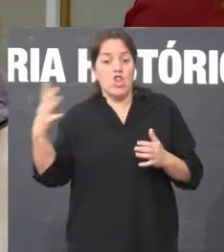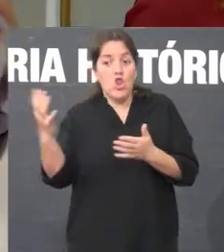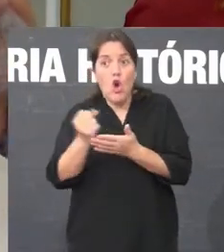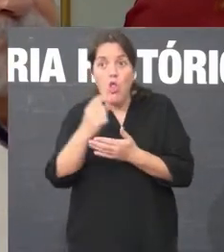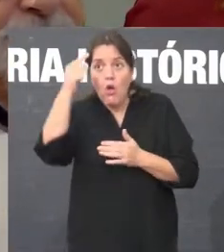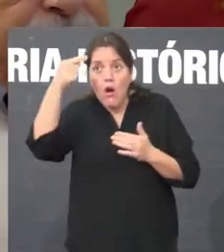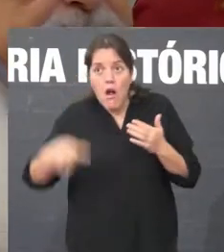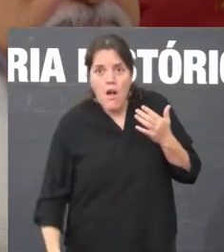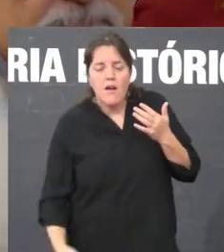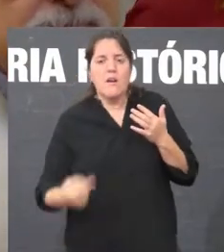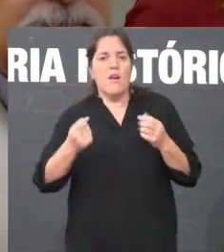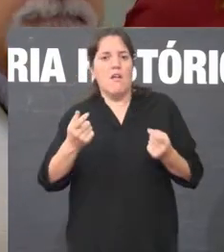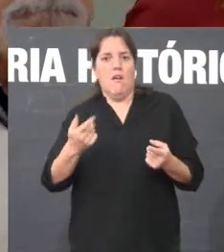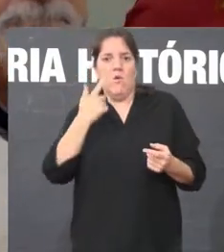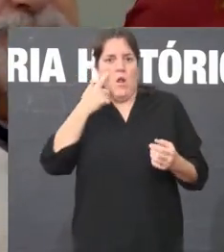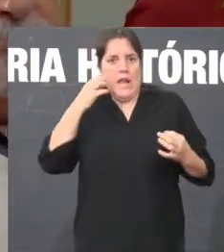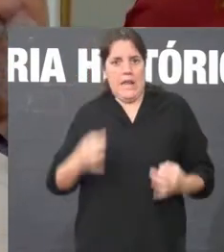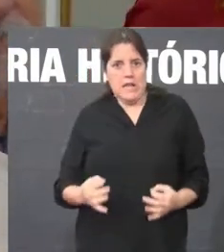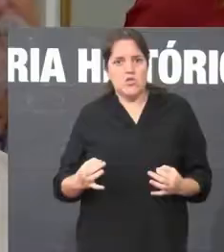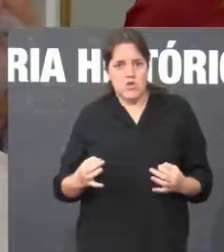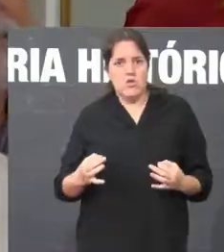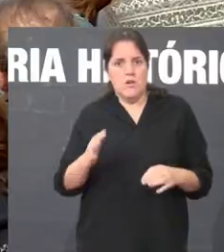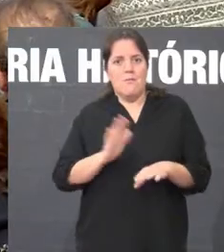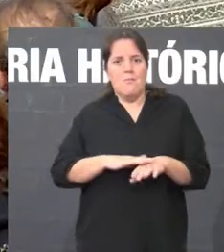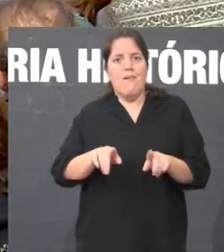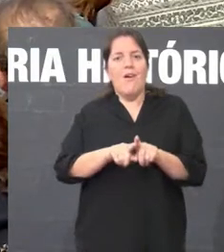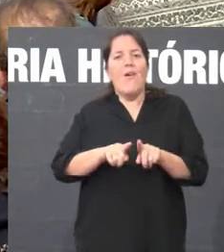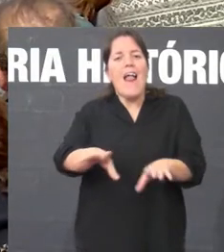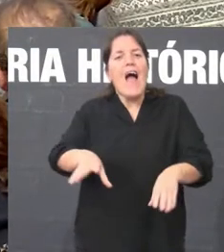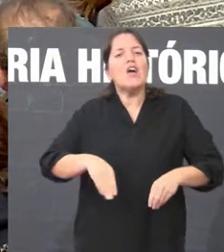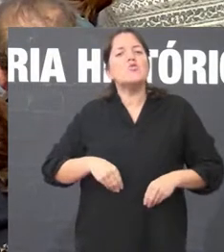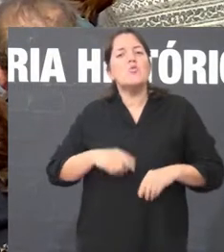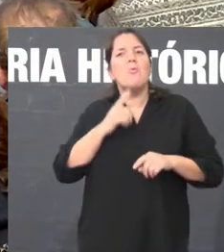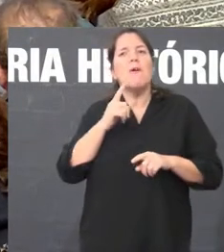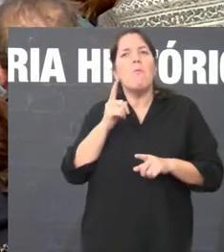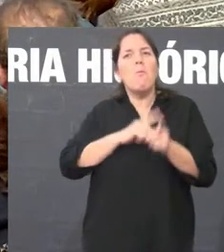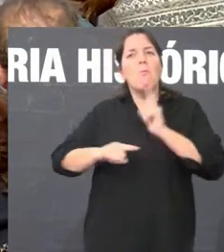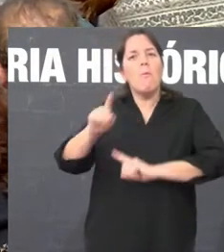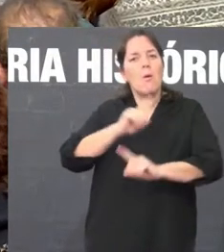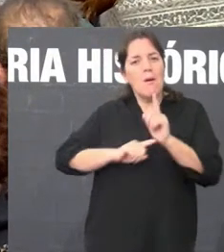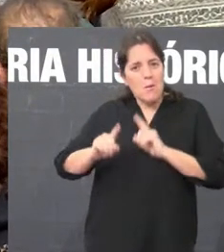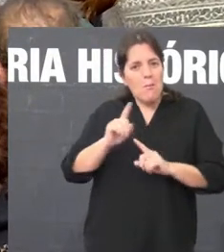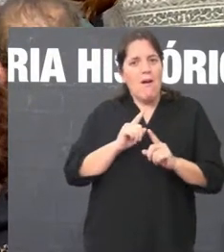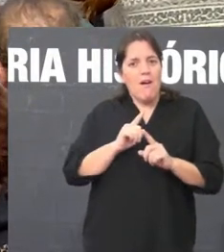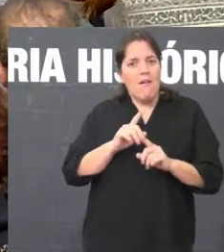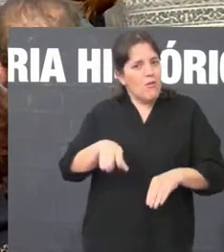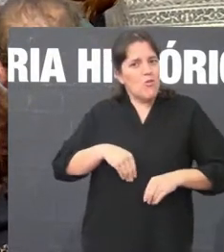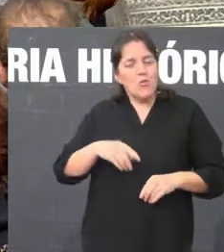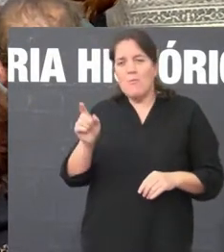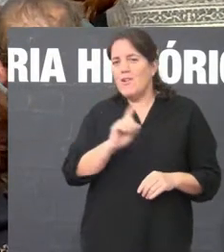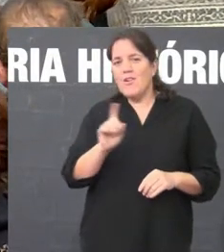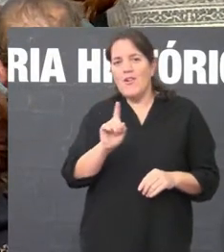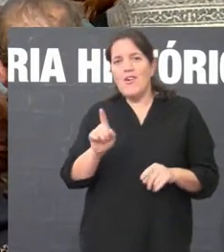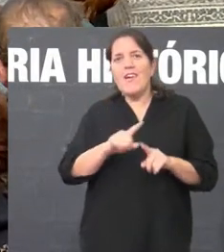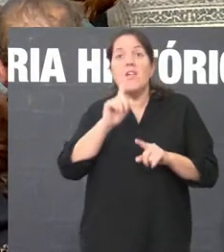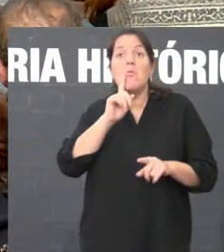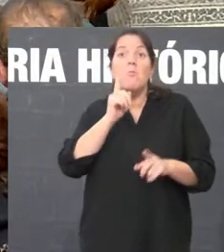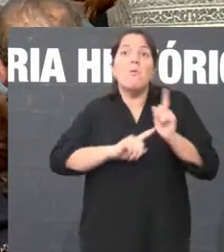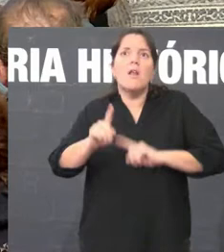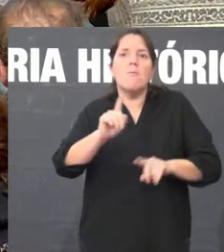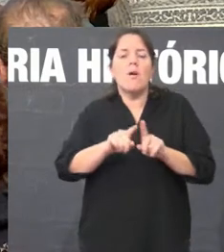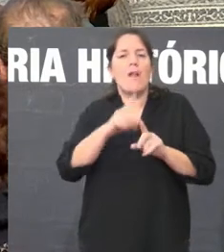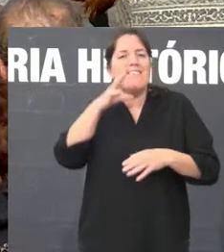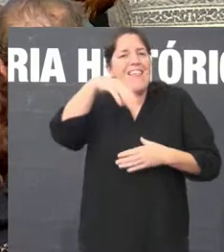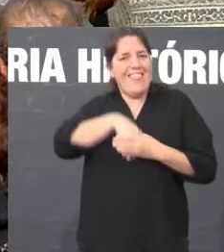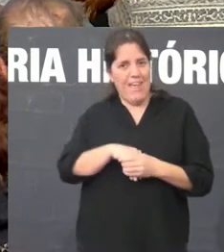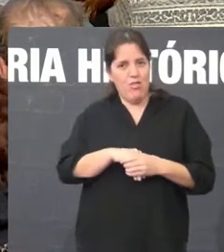ponerlo en riesgo para no encarar un problema que en principio debería ser doméstico.